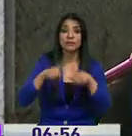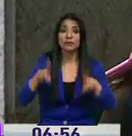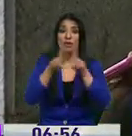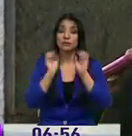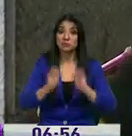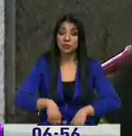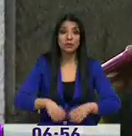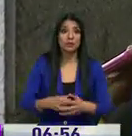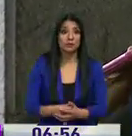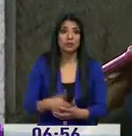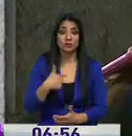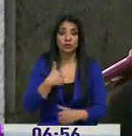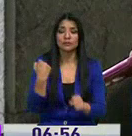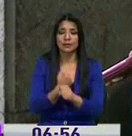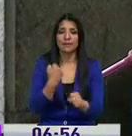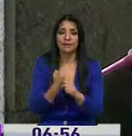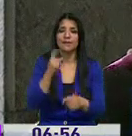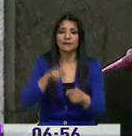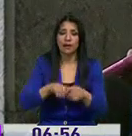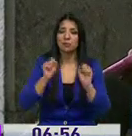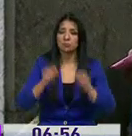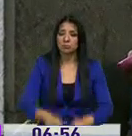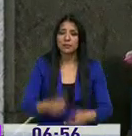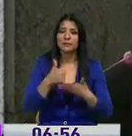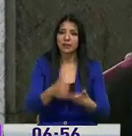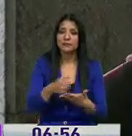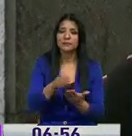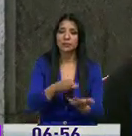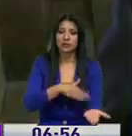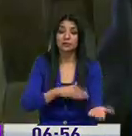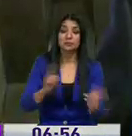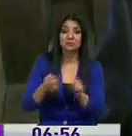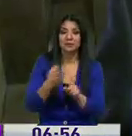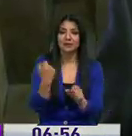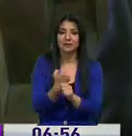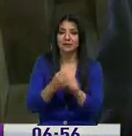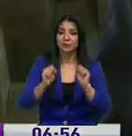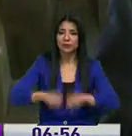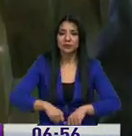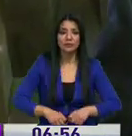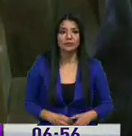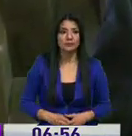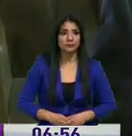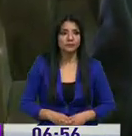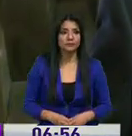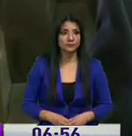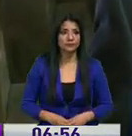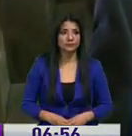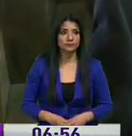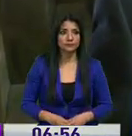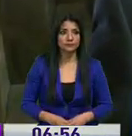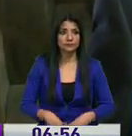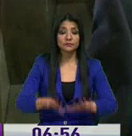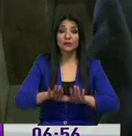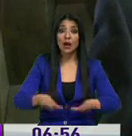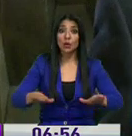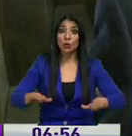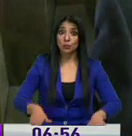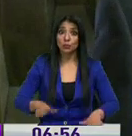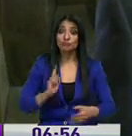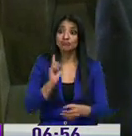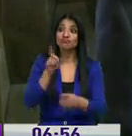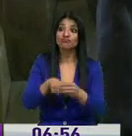y postular como aspirantes para ser beneficiarios del proyecto dentro de niveles donde podemos nosotros colocar a nuestros alumnos para que tengan